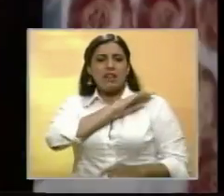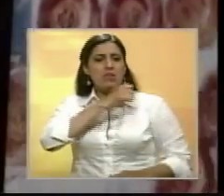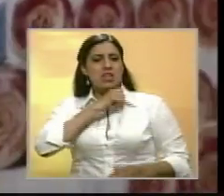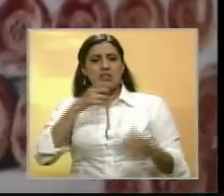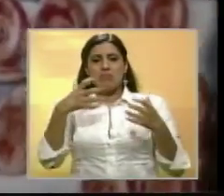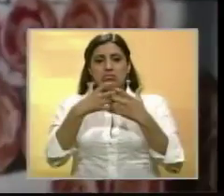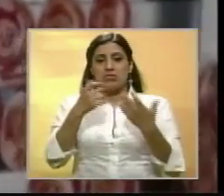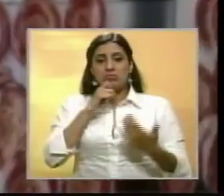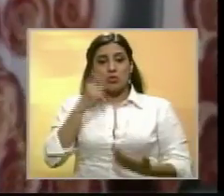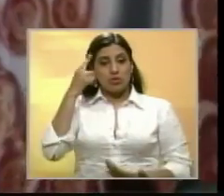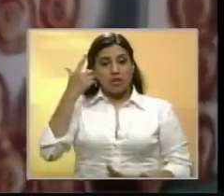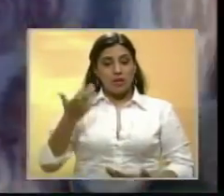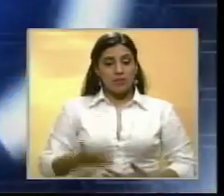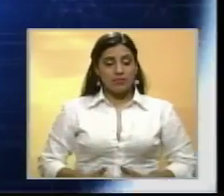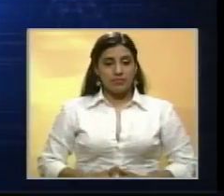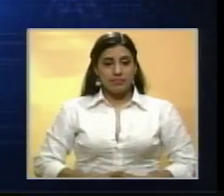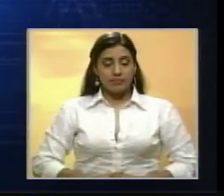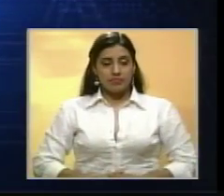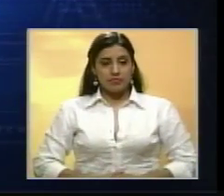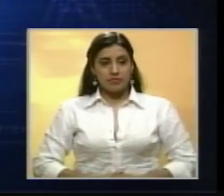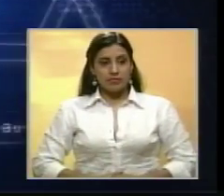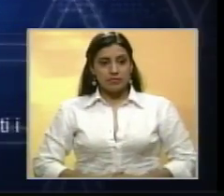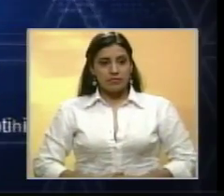de los hechos.